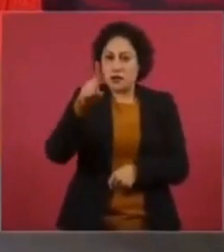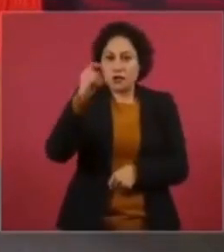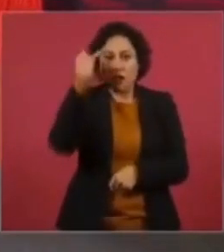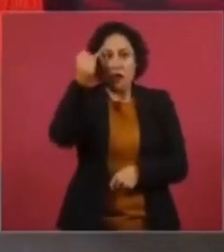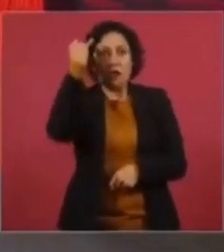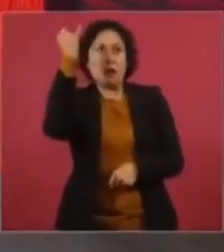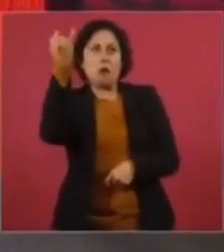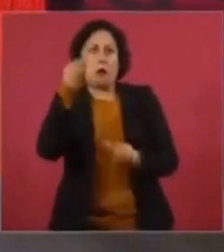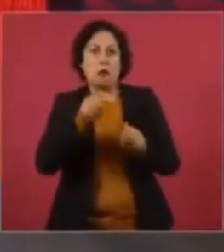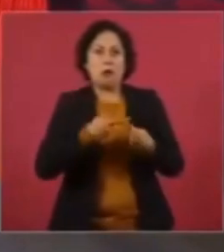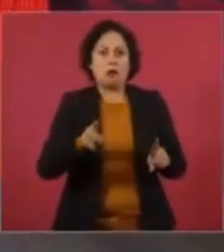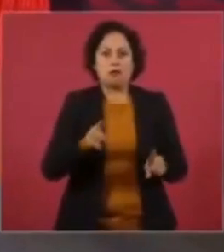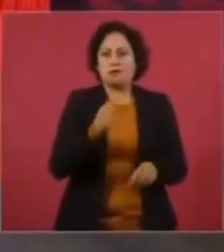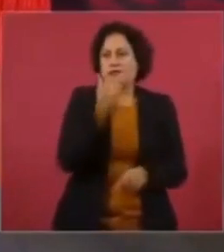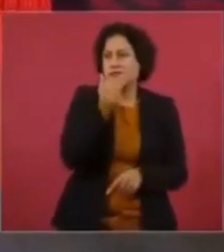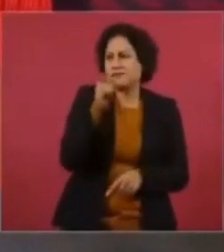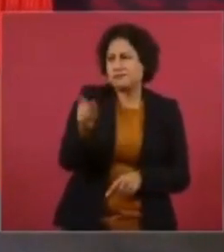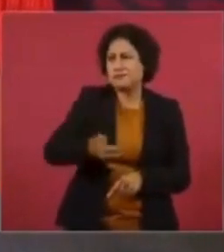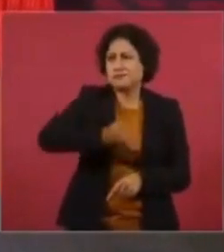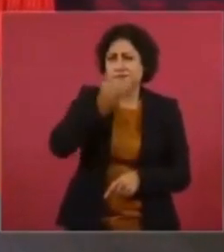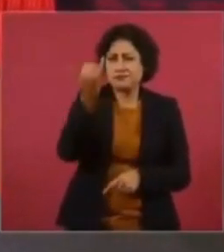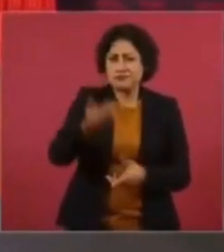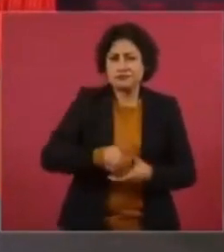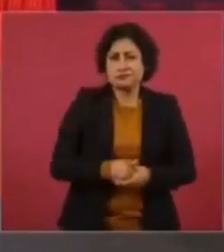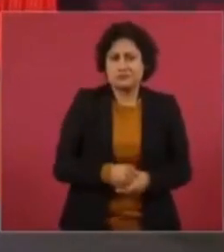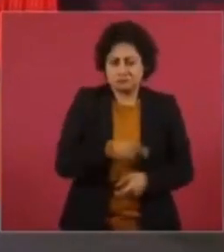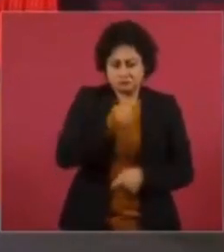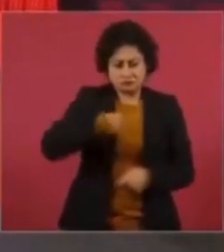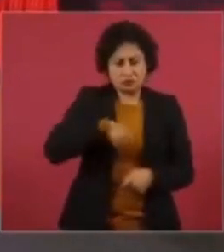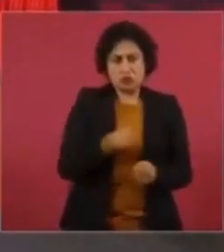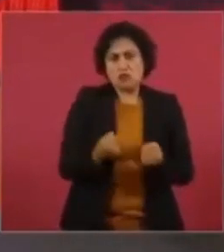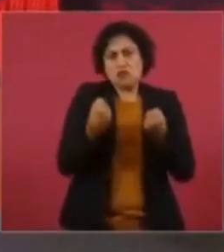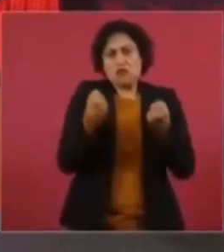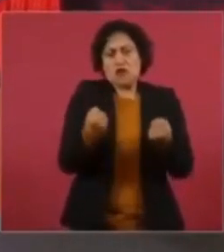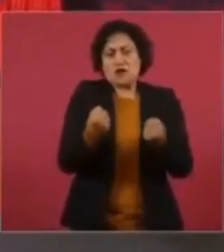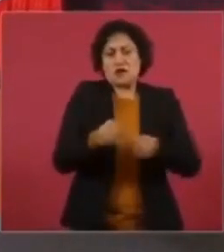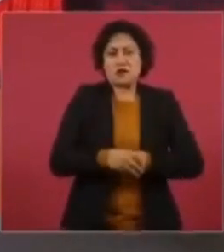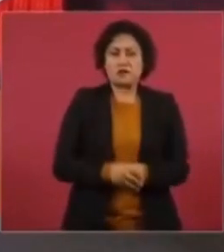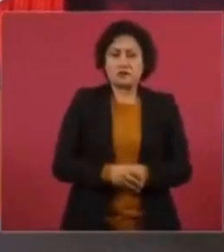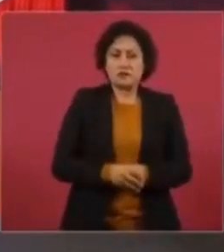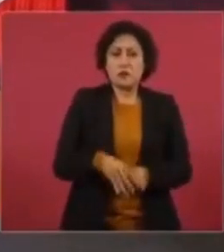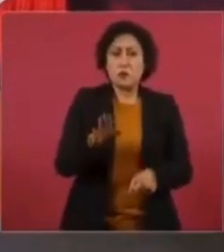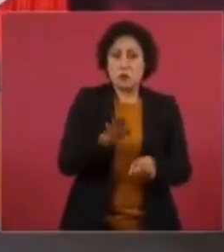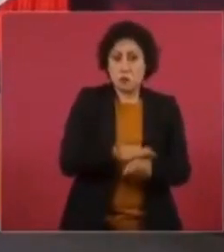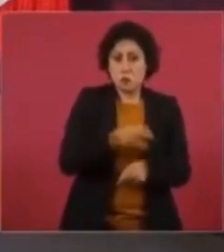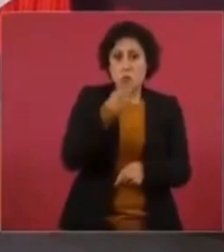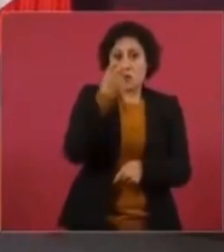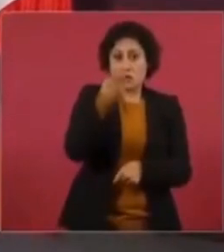¿no? Somos iguales y por eso ya me voy a retirar,